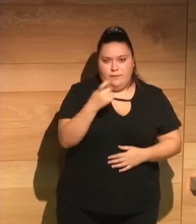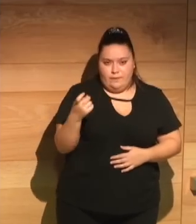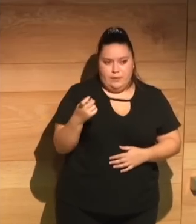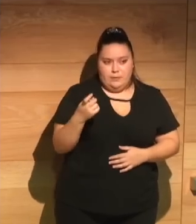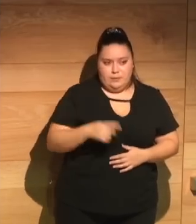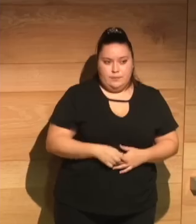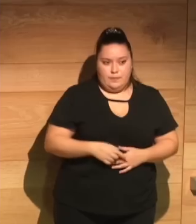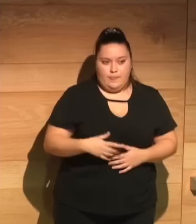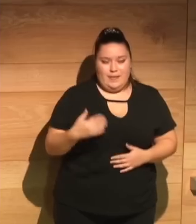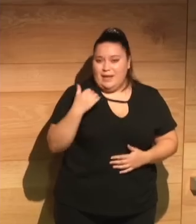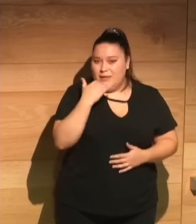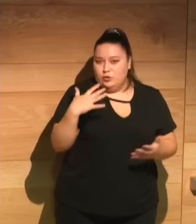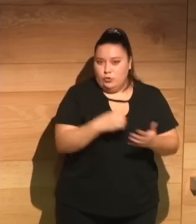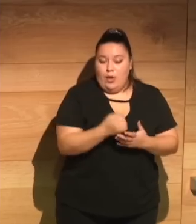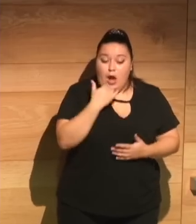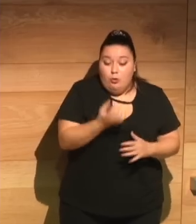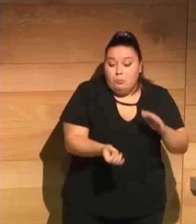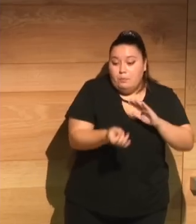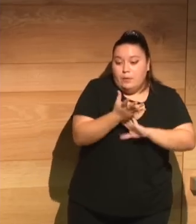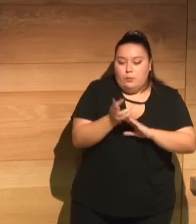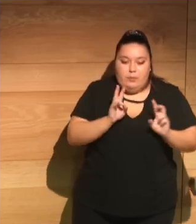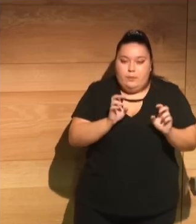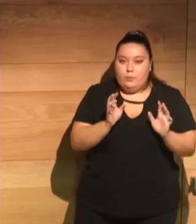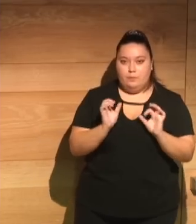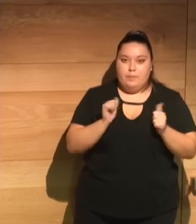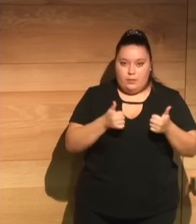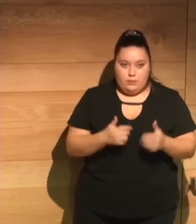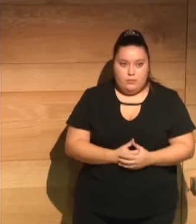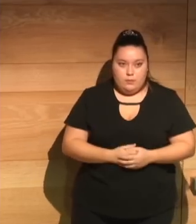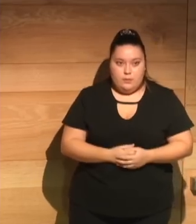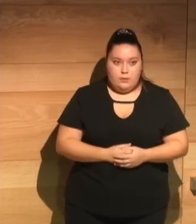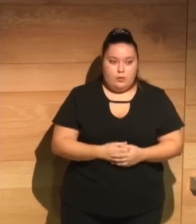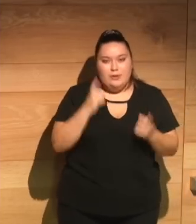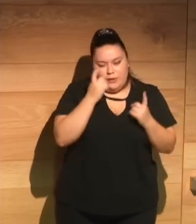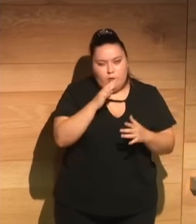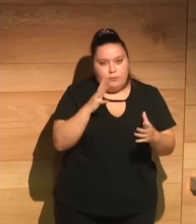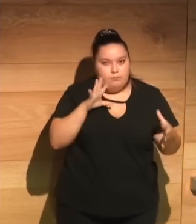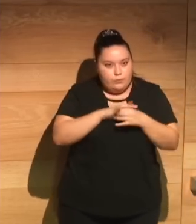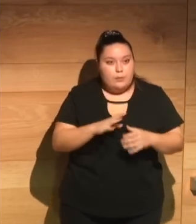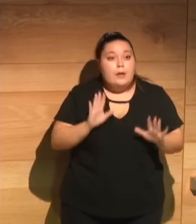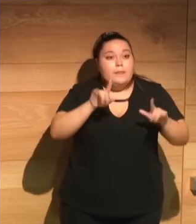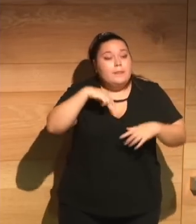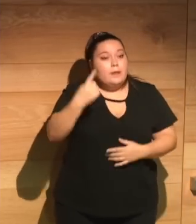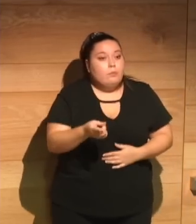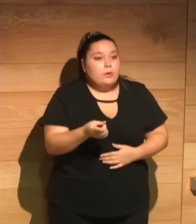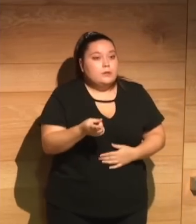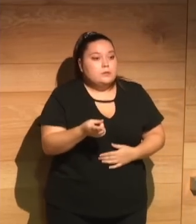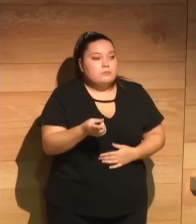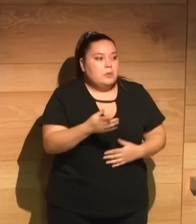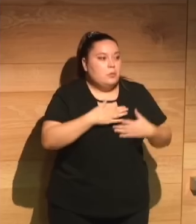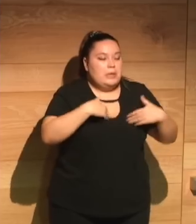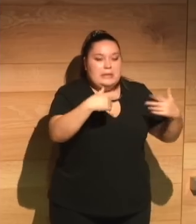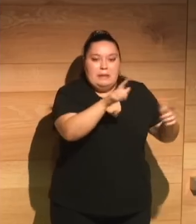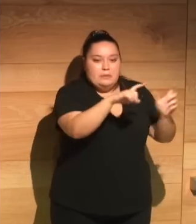con casi todo. Se inventa algo, se inventa un principio, generalmente con una intencionalidad, y luego eso ya pertenece a cualquiera.